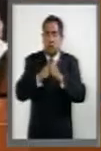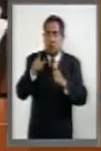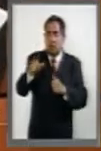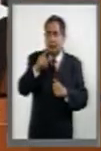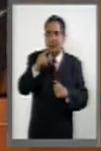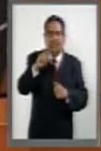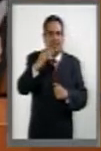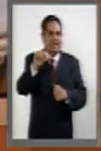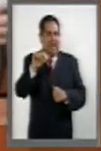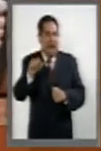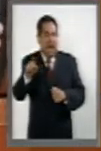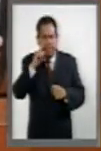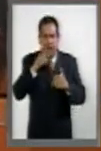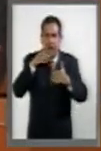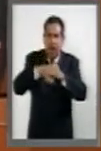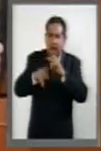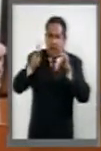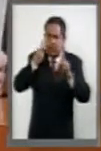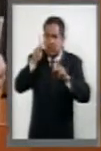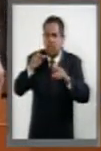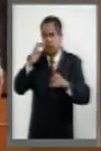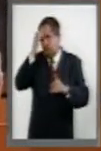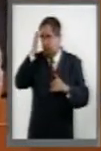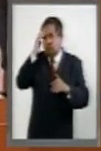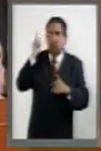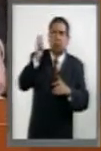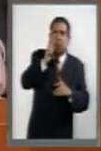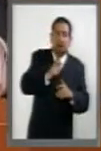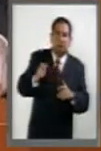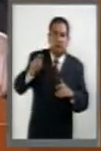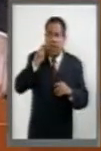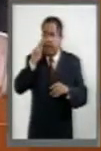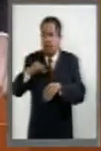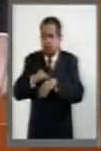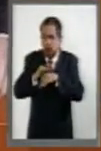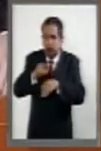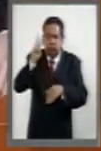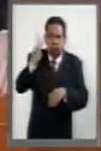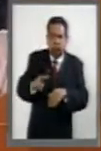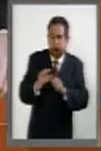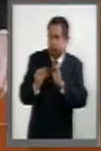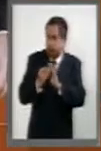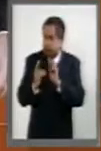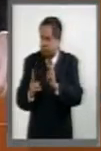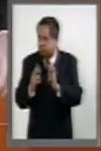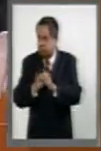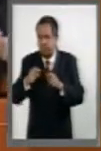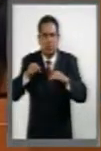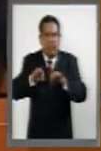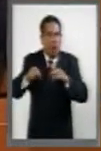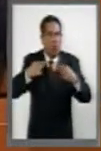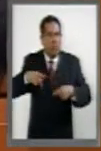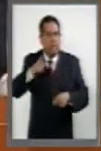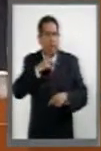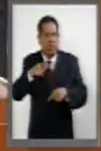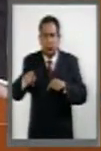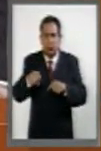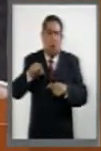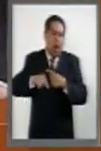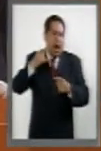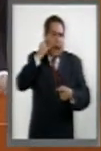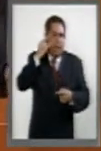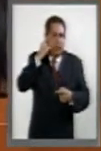ASEA, hacer esta visita para ver el estado que guardan, poder ver de cerca a los trabajadores de Petróleos Mexicanos, porque hoy fue en